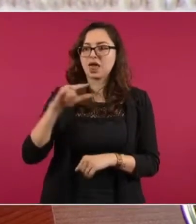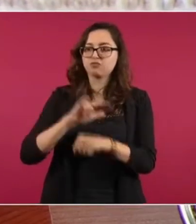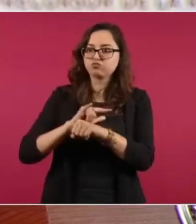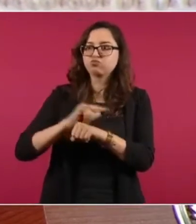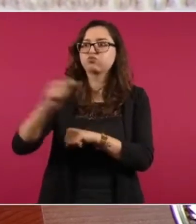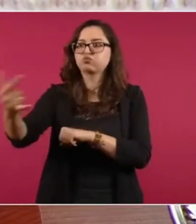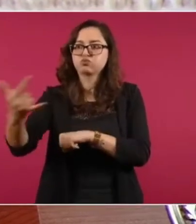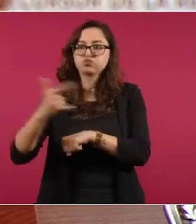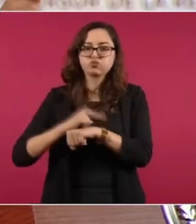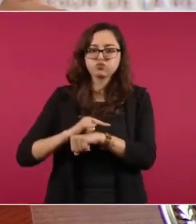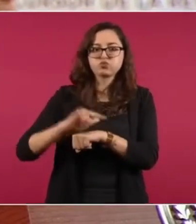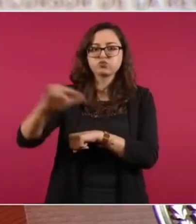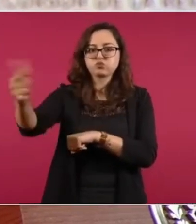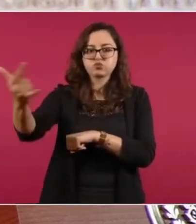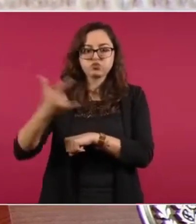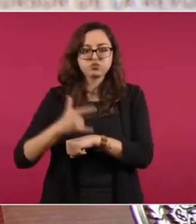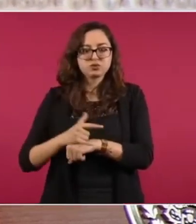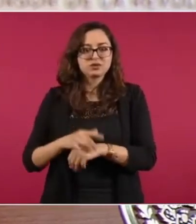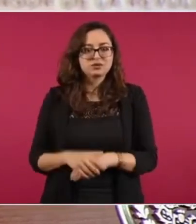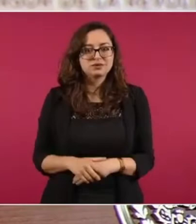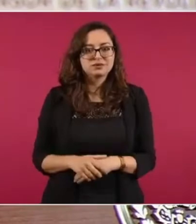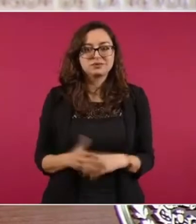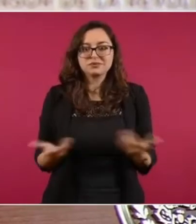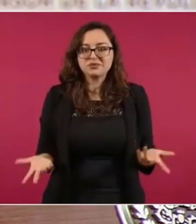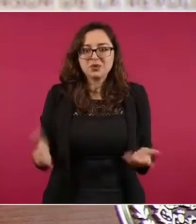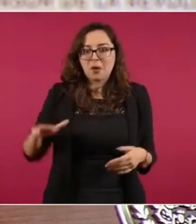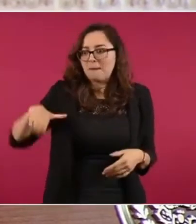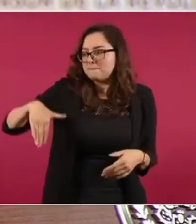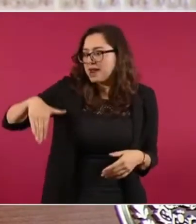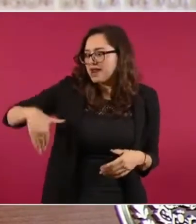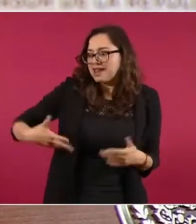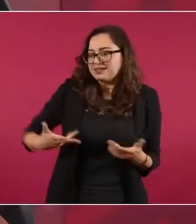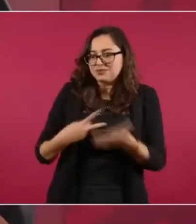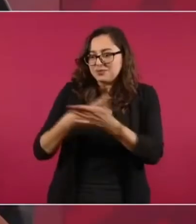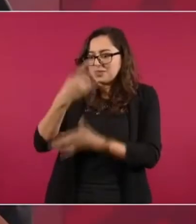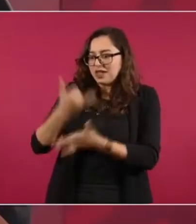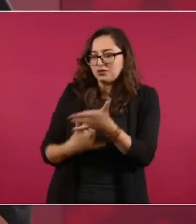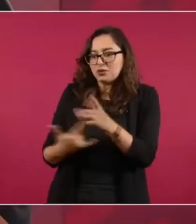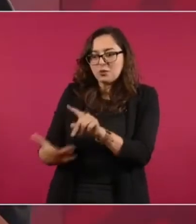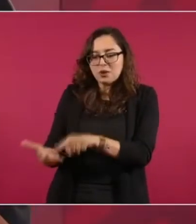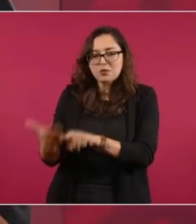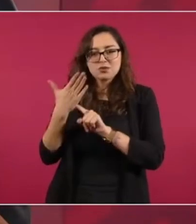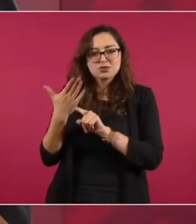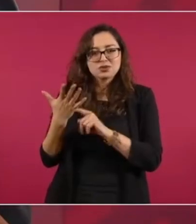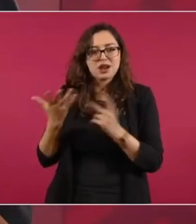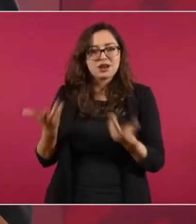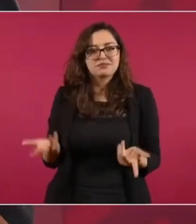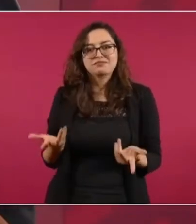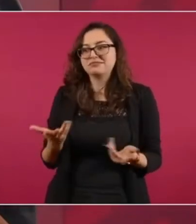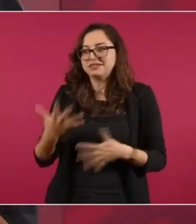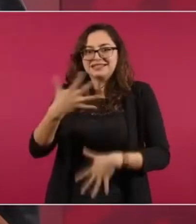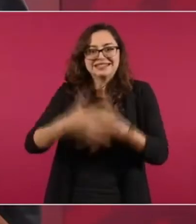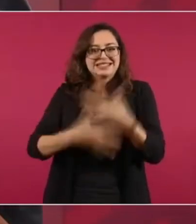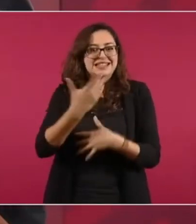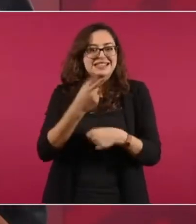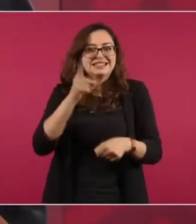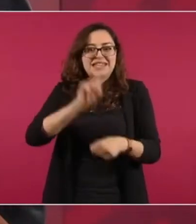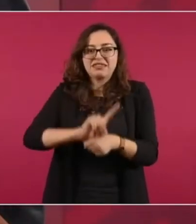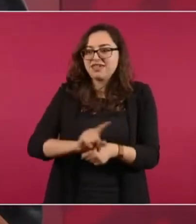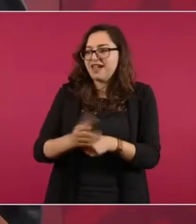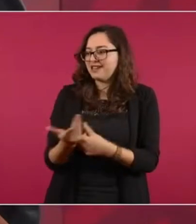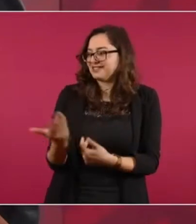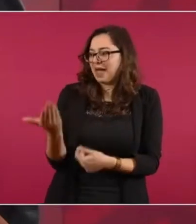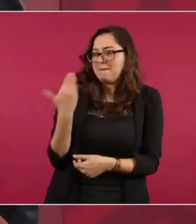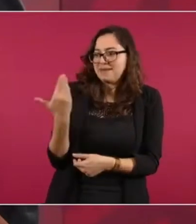Acabo de ver apenas el proyecto, lo vi en en Yucatán hace 15 días, me lo